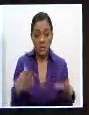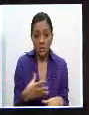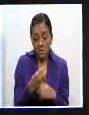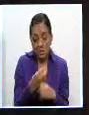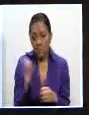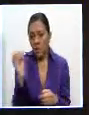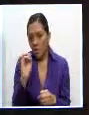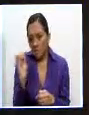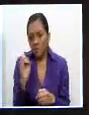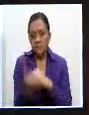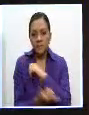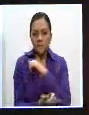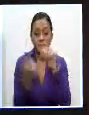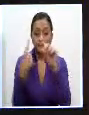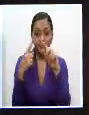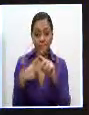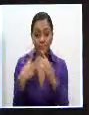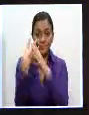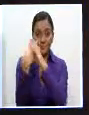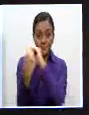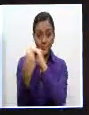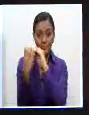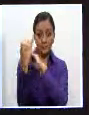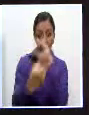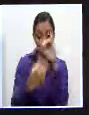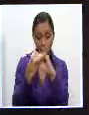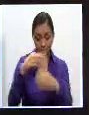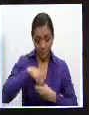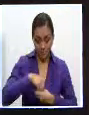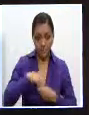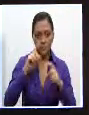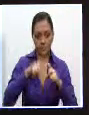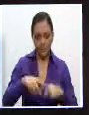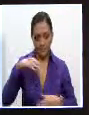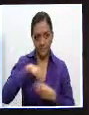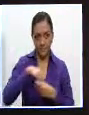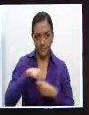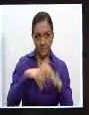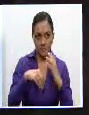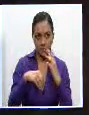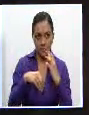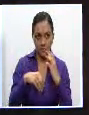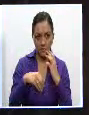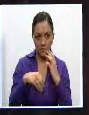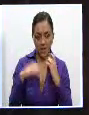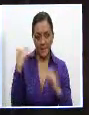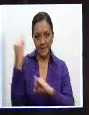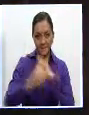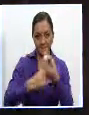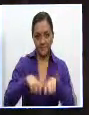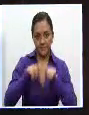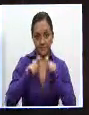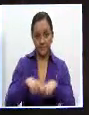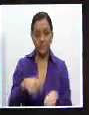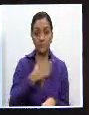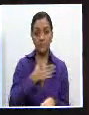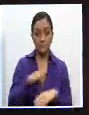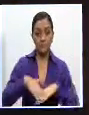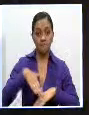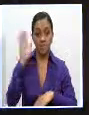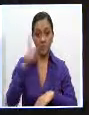de nuestro país y sus relaciones externas sino también como digo tiene que ver con los tratados internacionales nosotros la mayor